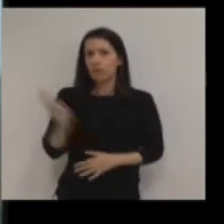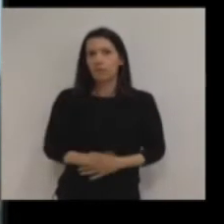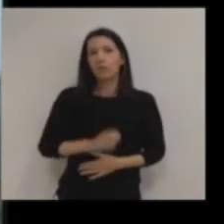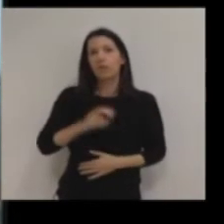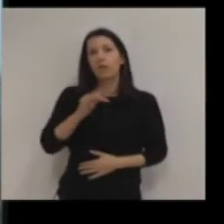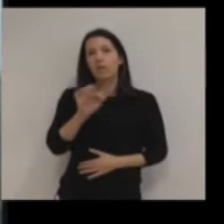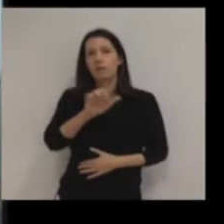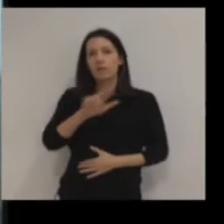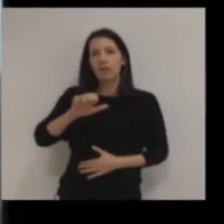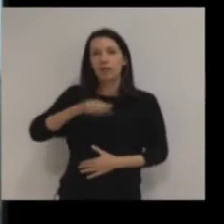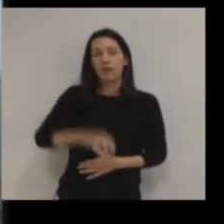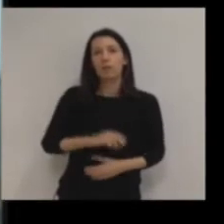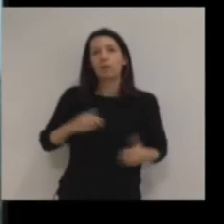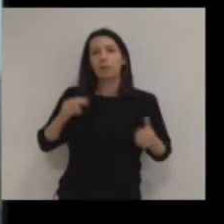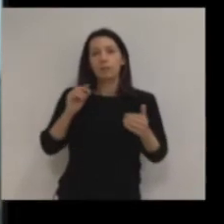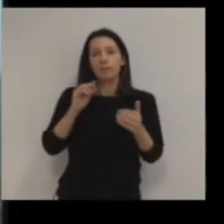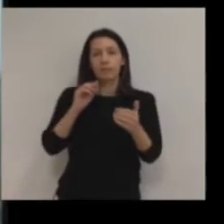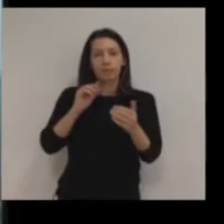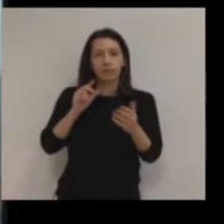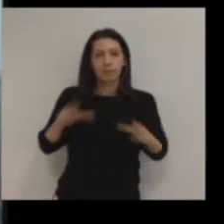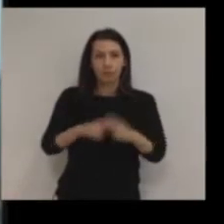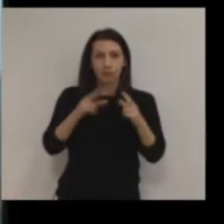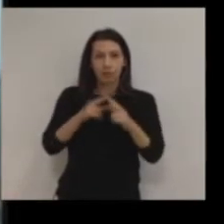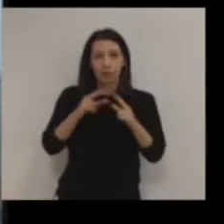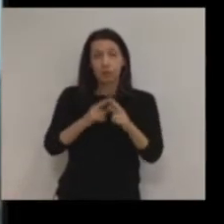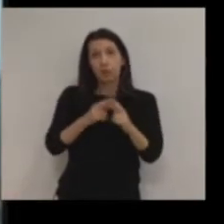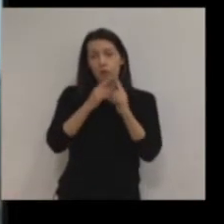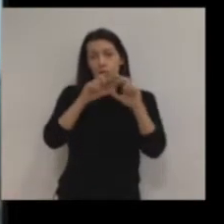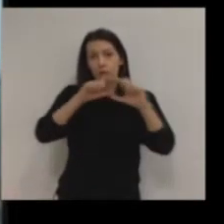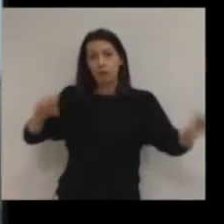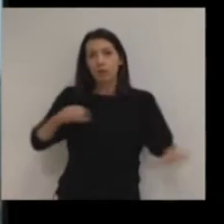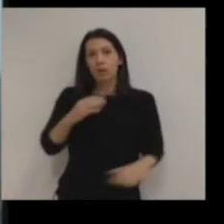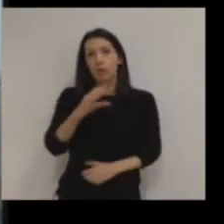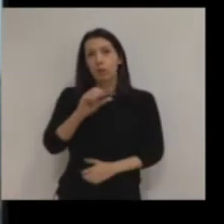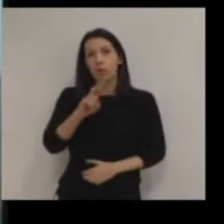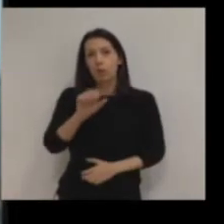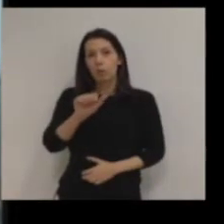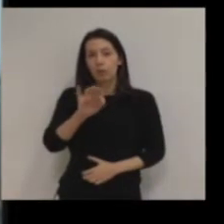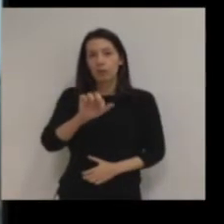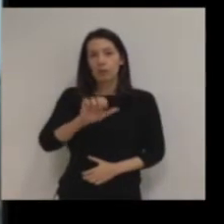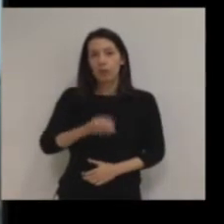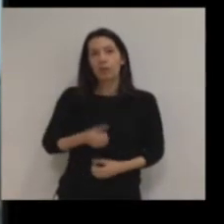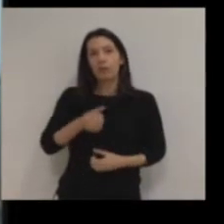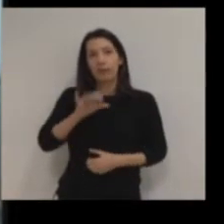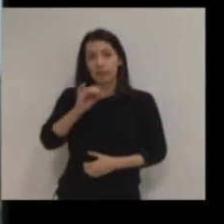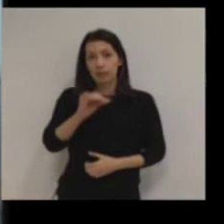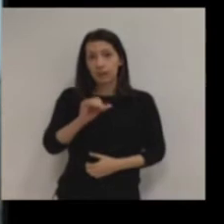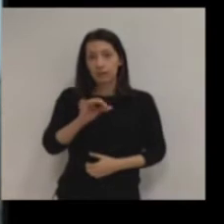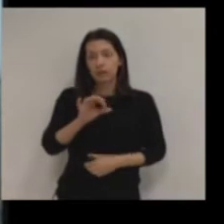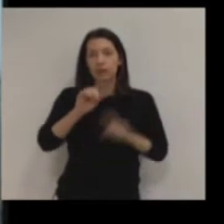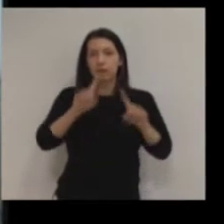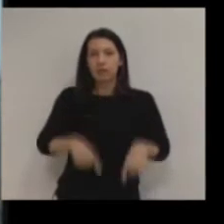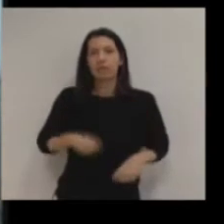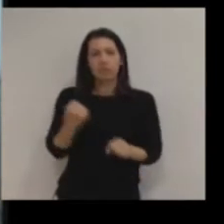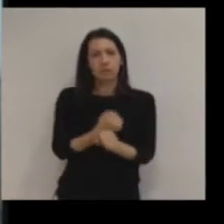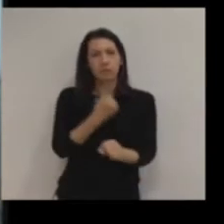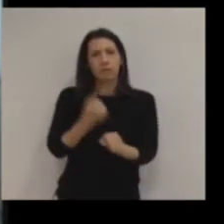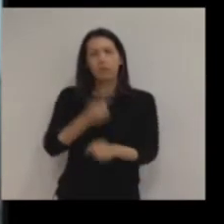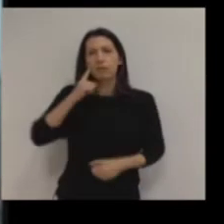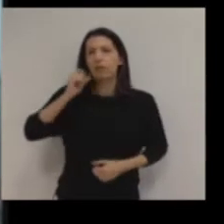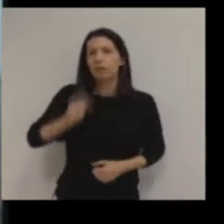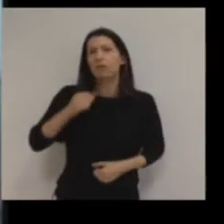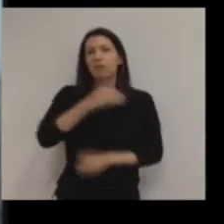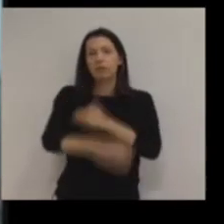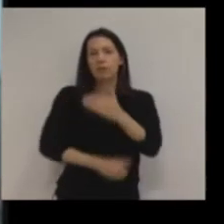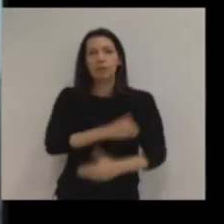Laorden Ferrero, que es socio de Cuatro Casas, es especializado en Derecho Tributario y Mercantil y trabaja habitualmente en procesos